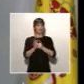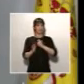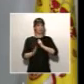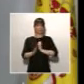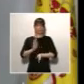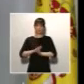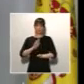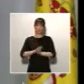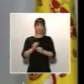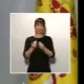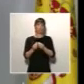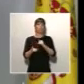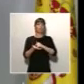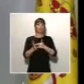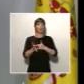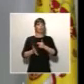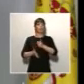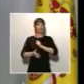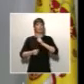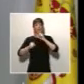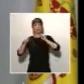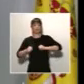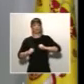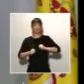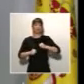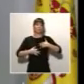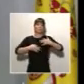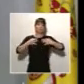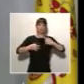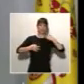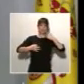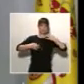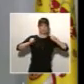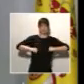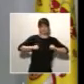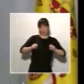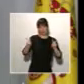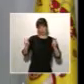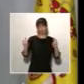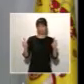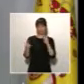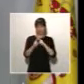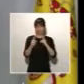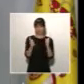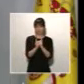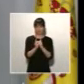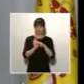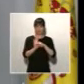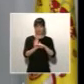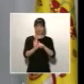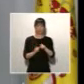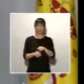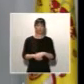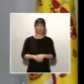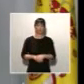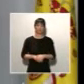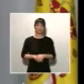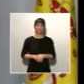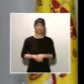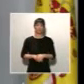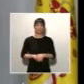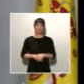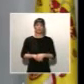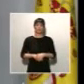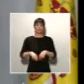Policía Mayor, Seguridad Mayor. Por otra parte, el número de llamadas telefónicas que están entrando a las salas